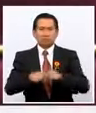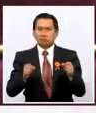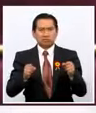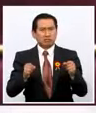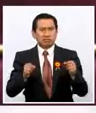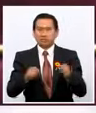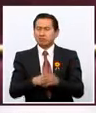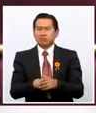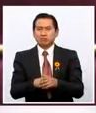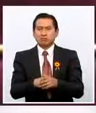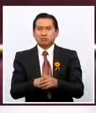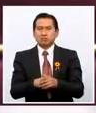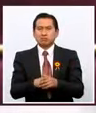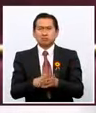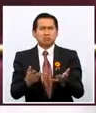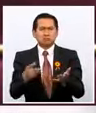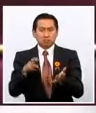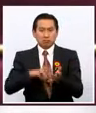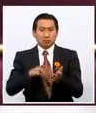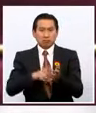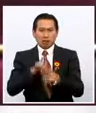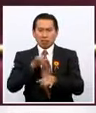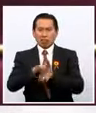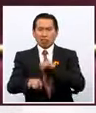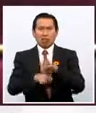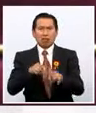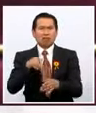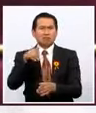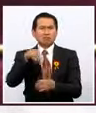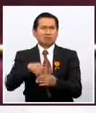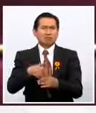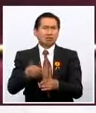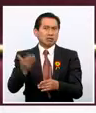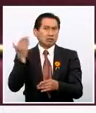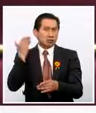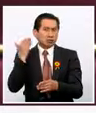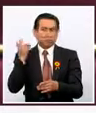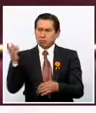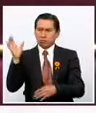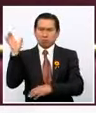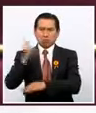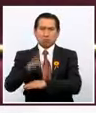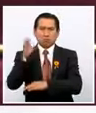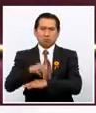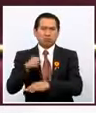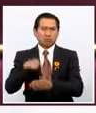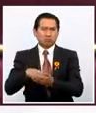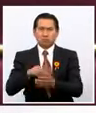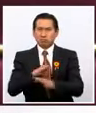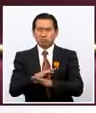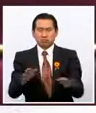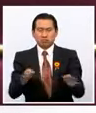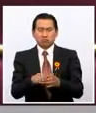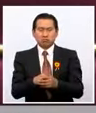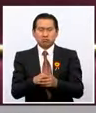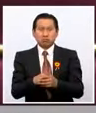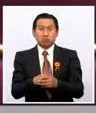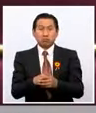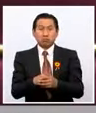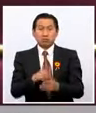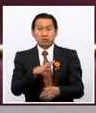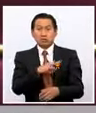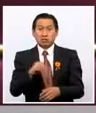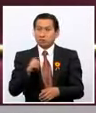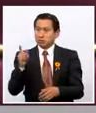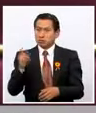destruida por el fraude electoral destruida por el autoritarismo y destruida por la amenaza